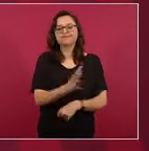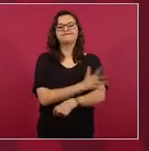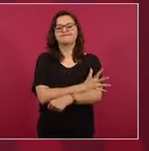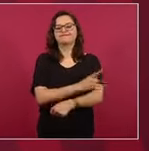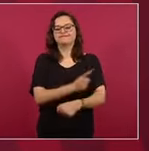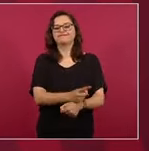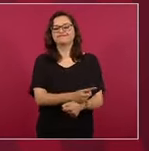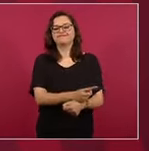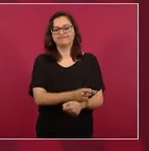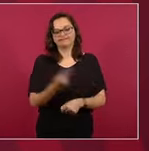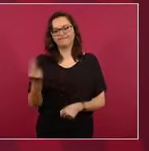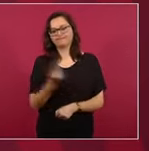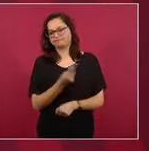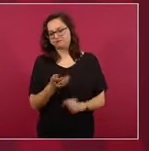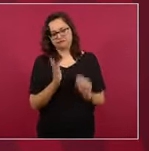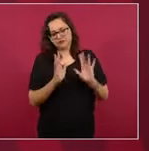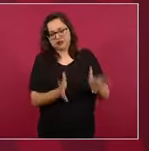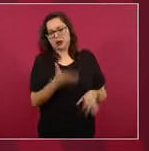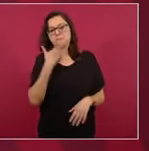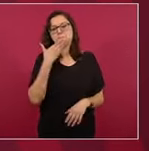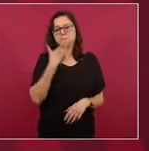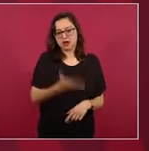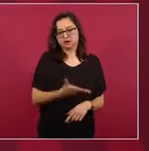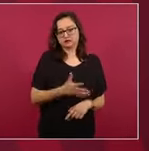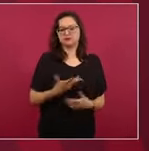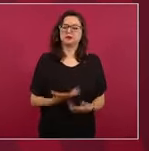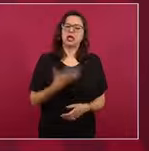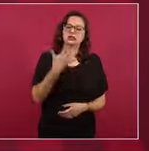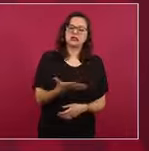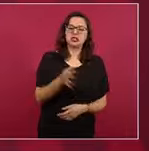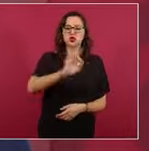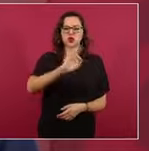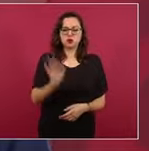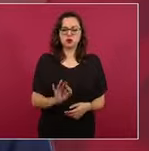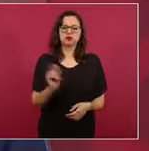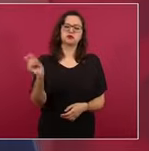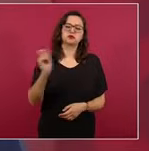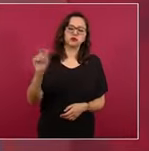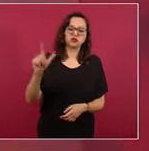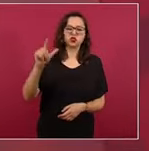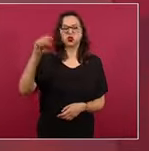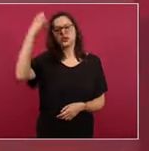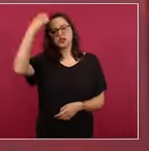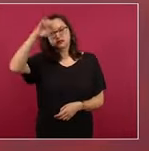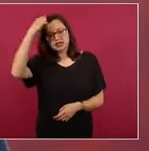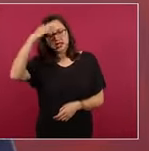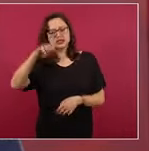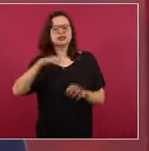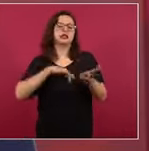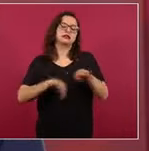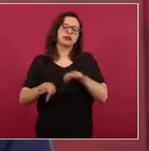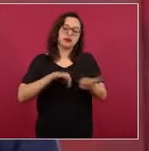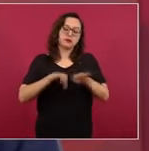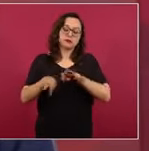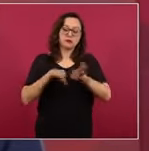El resto, el profesionalismo, la experiencia, el trabajo.